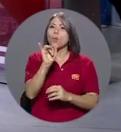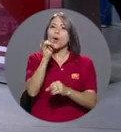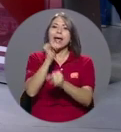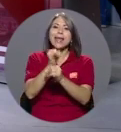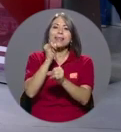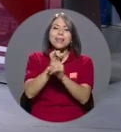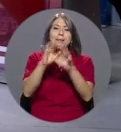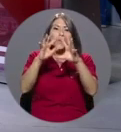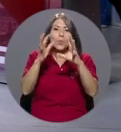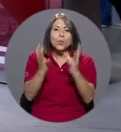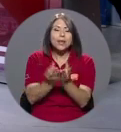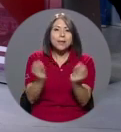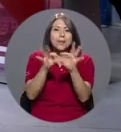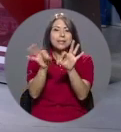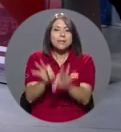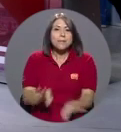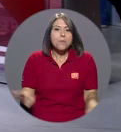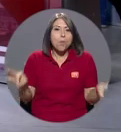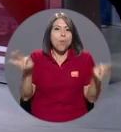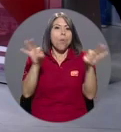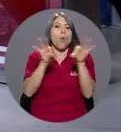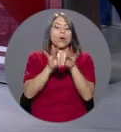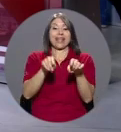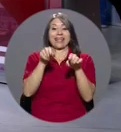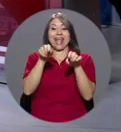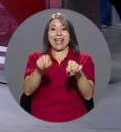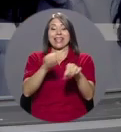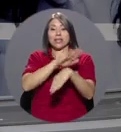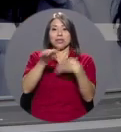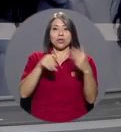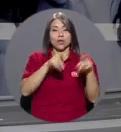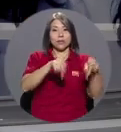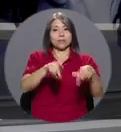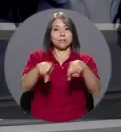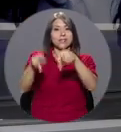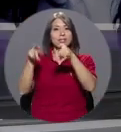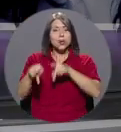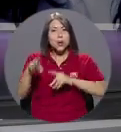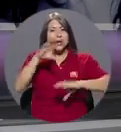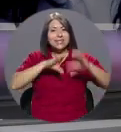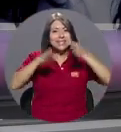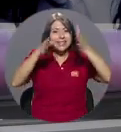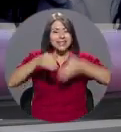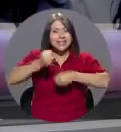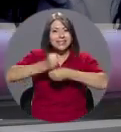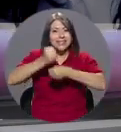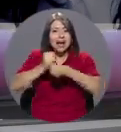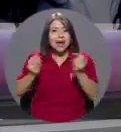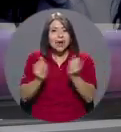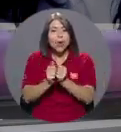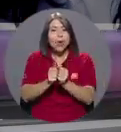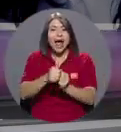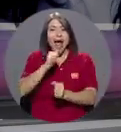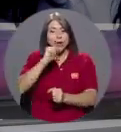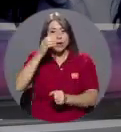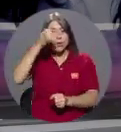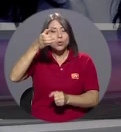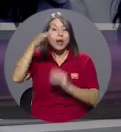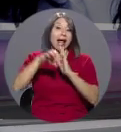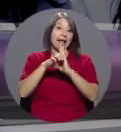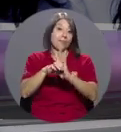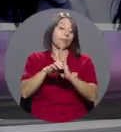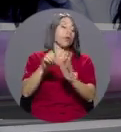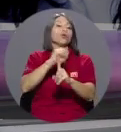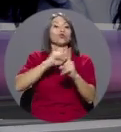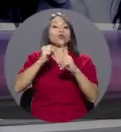mundial más importante donde están todas las personas y científicas que trabajan con acuicultura.